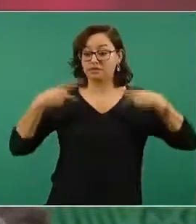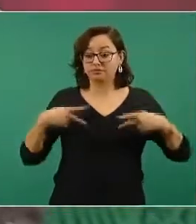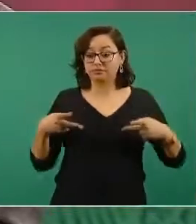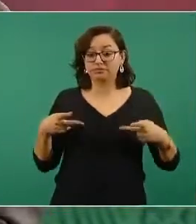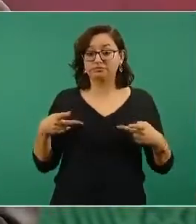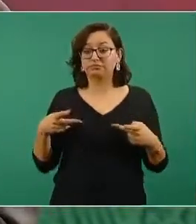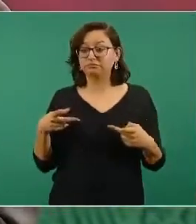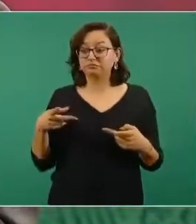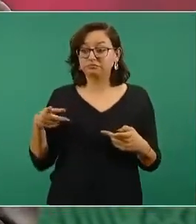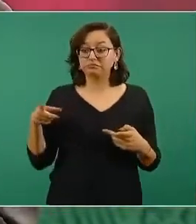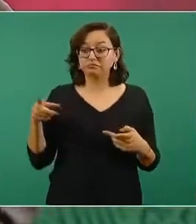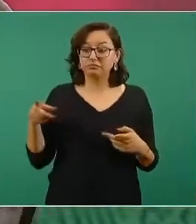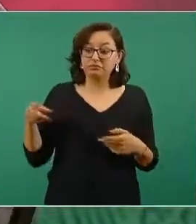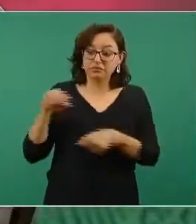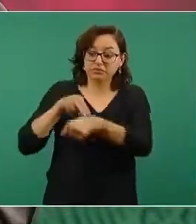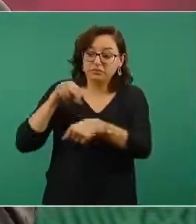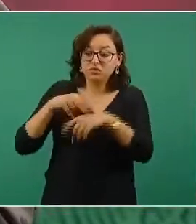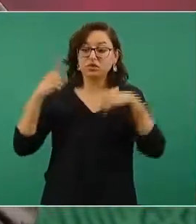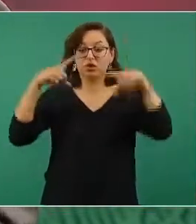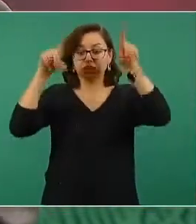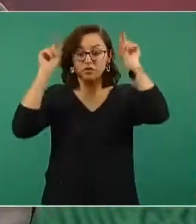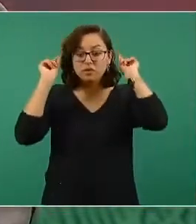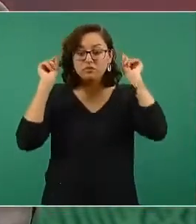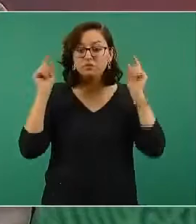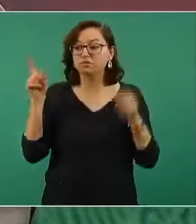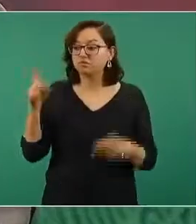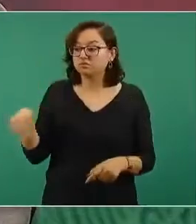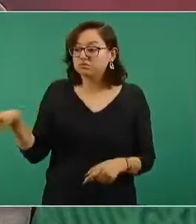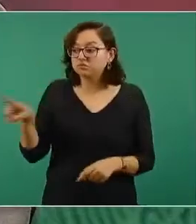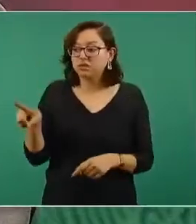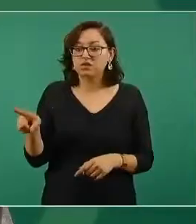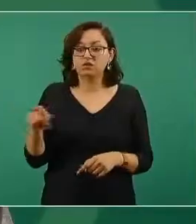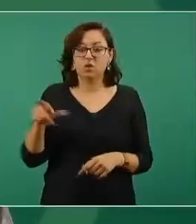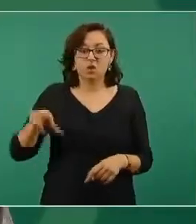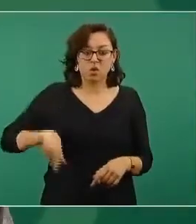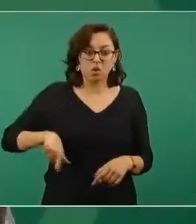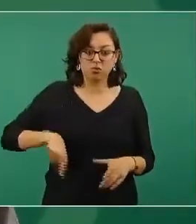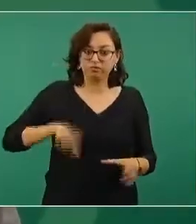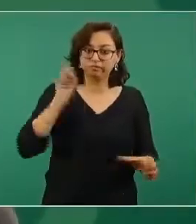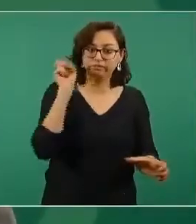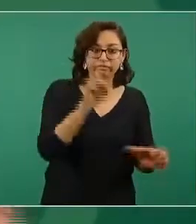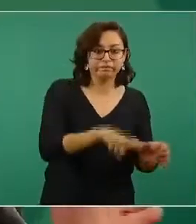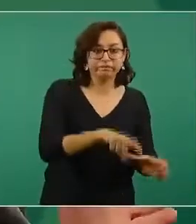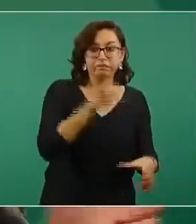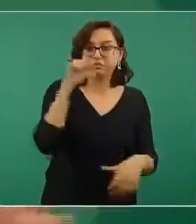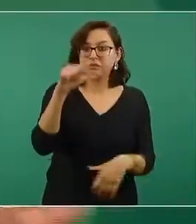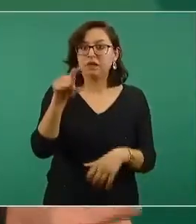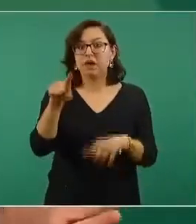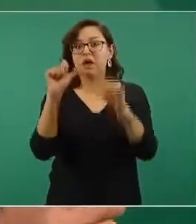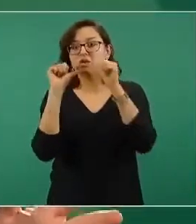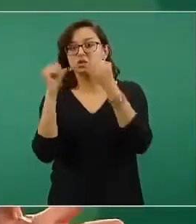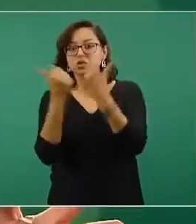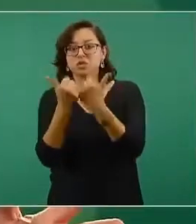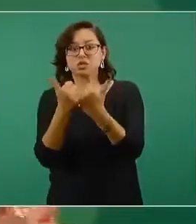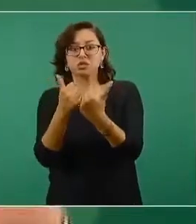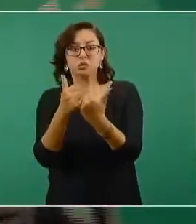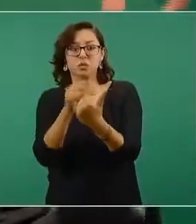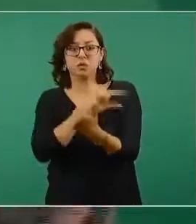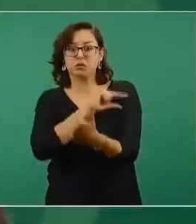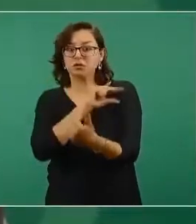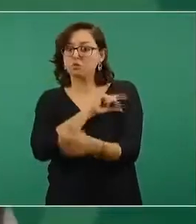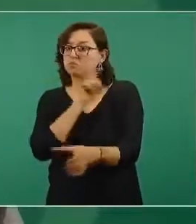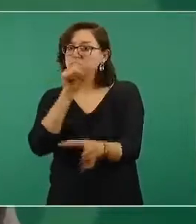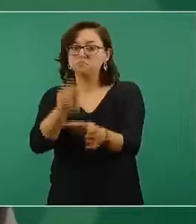tampoco están asociados a donde obtuvimos la gran mayoría de los censos del personal privado. Tuvimos, por ejemplo, con Cruz Roja fue fácil. Cruz